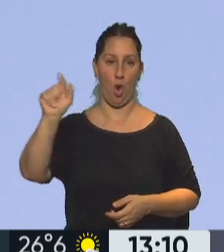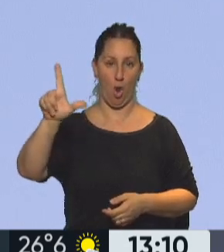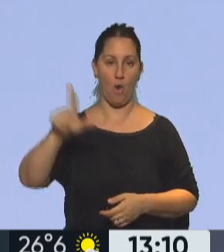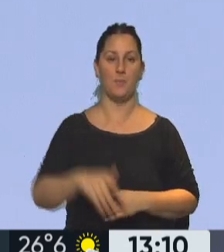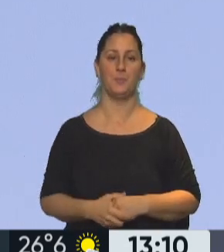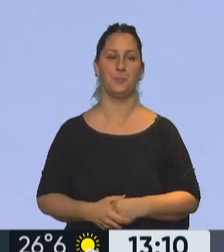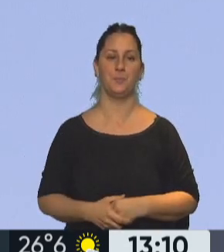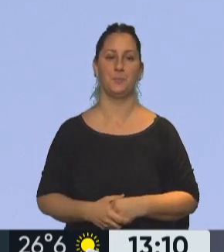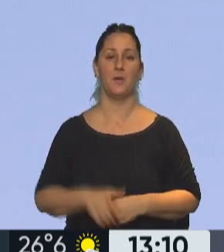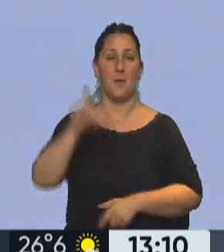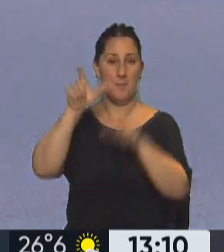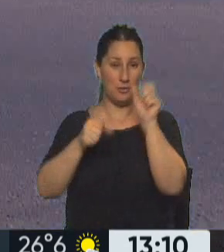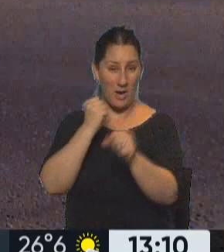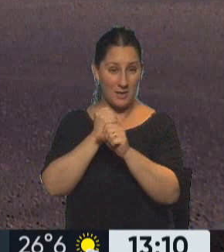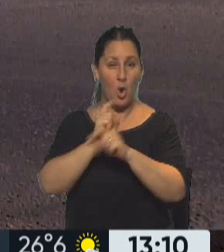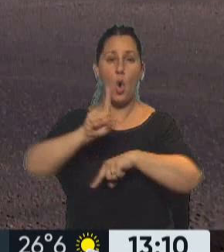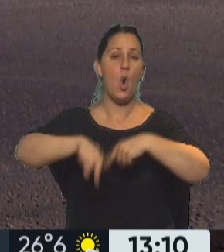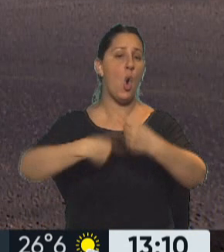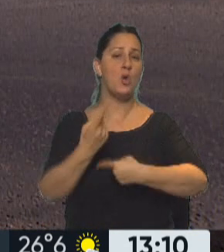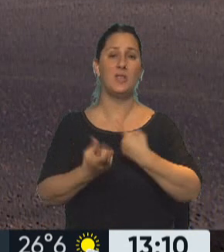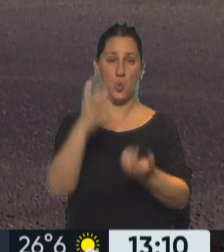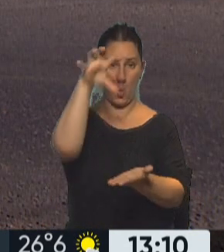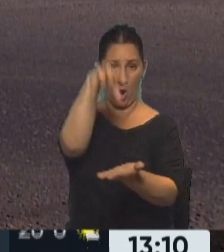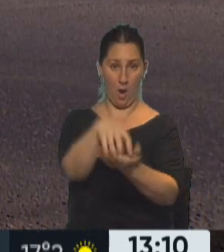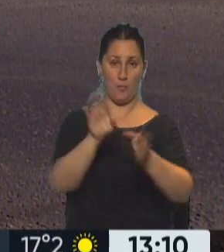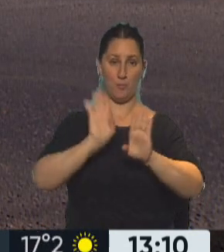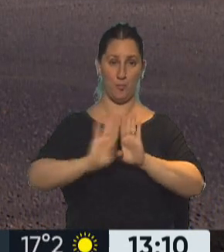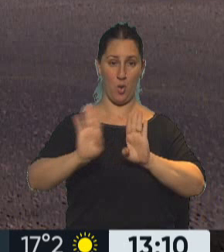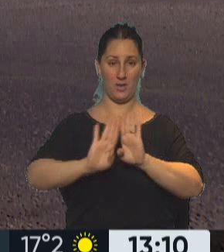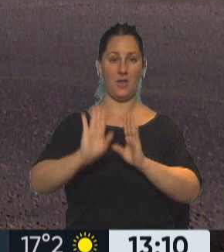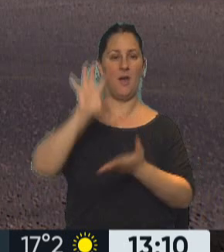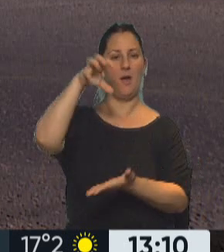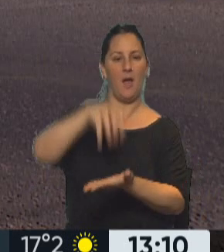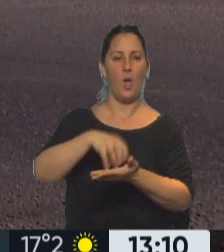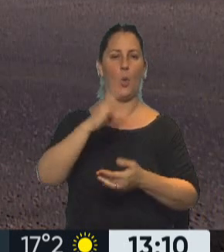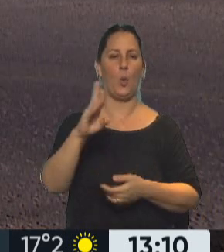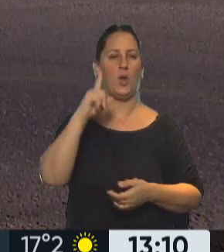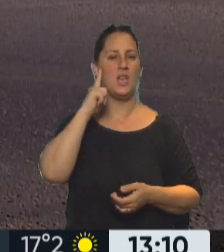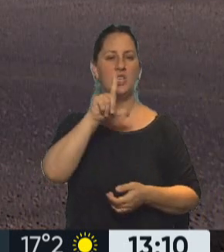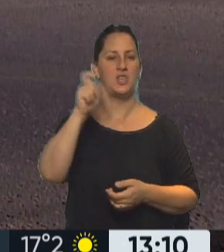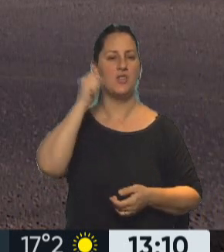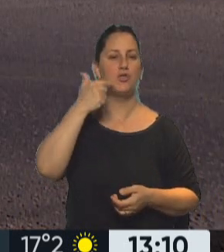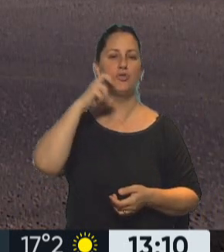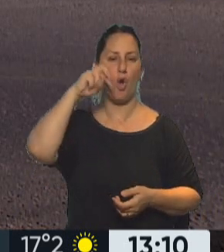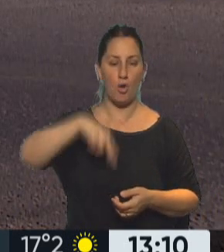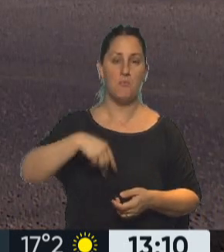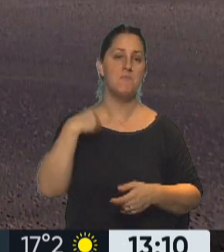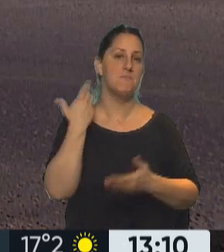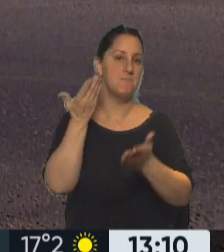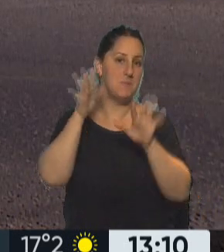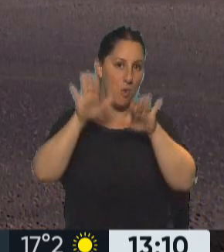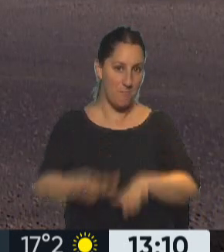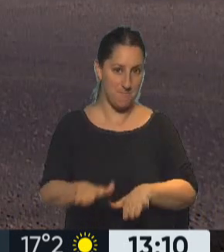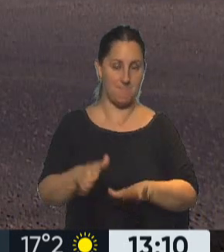Aquí en Lavallol, los trabajadores continúan en la puerta de ingreso, en este caso de la empresa Bridgestone, como parte de las medidas que vienen